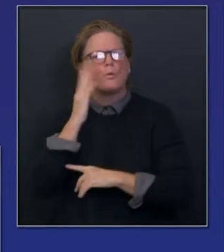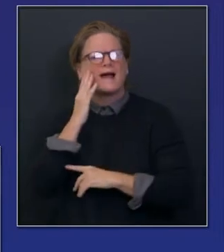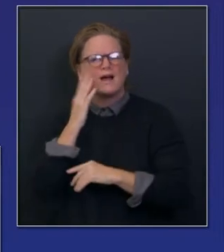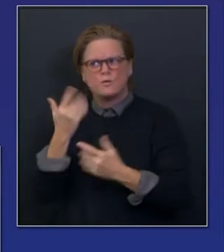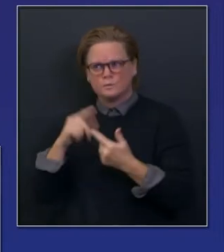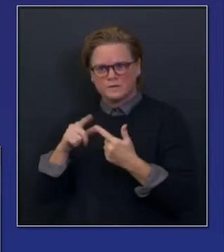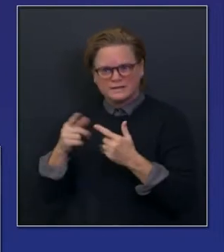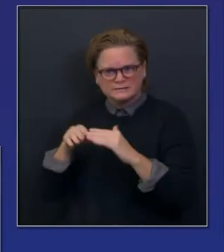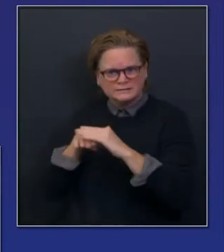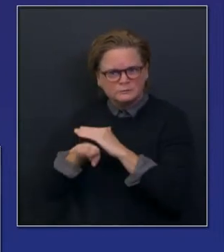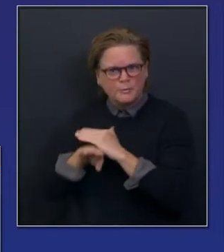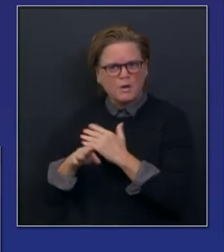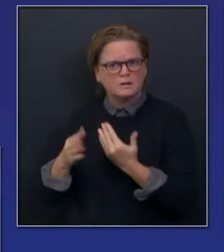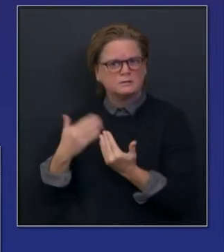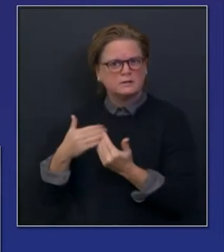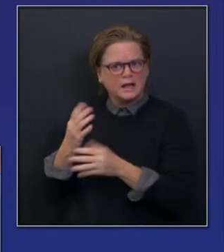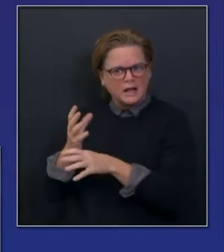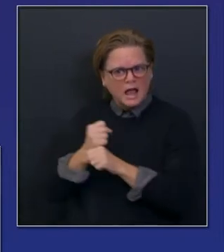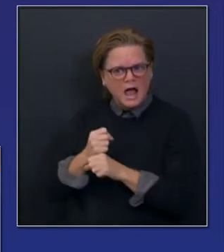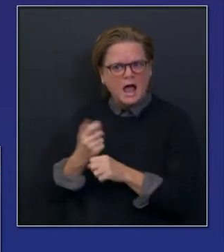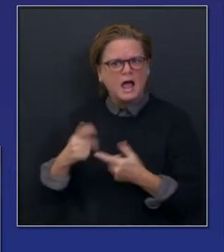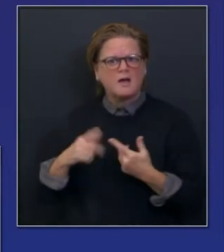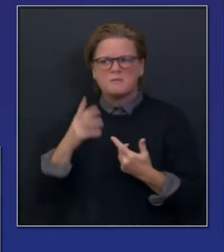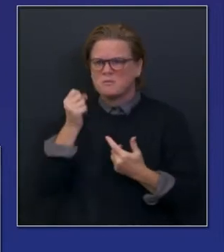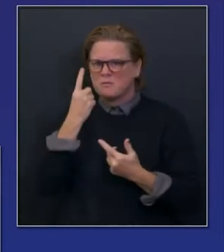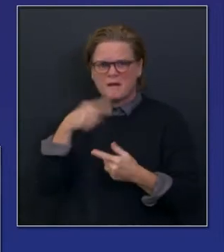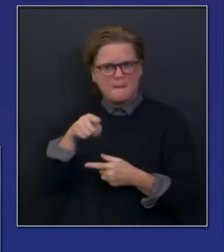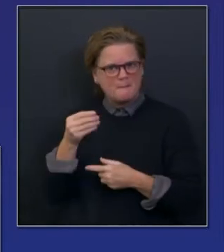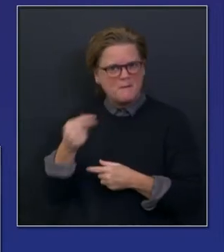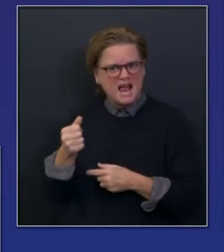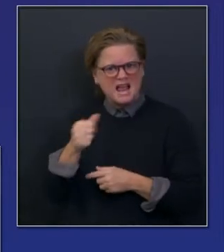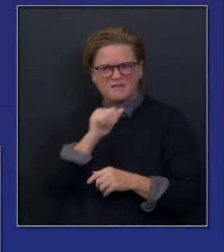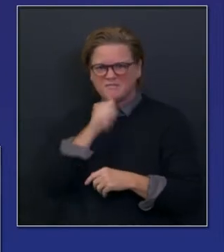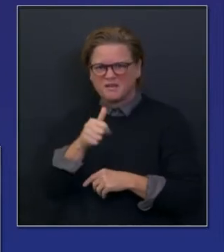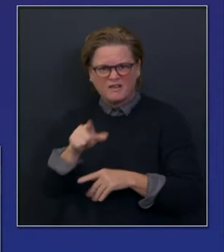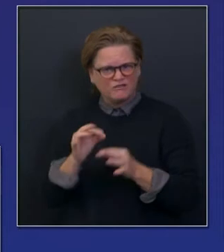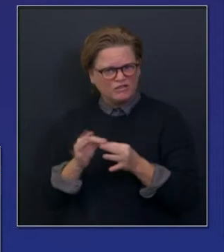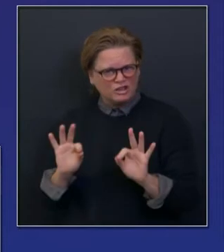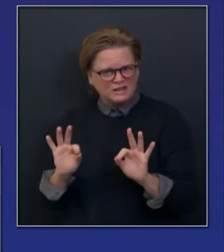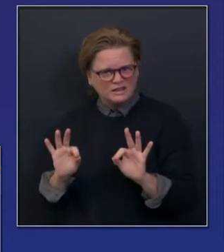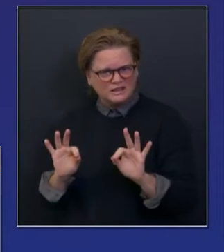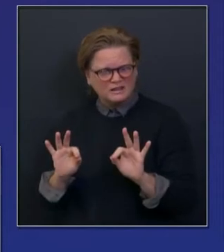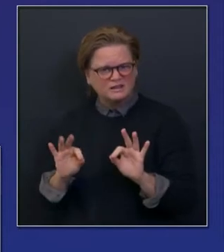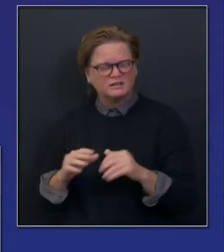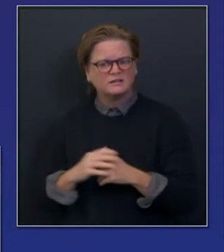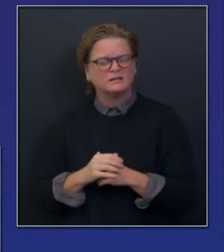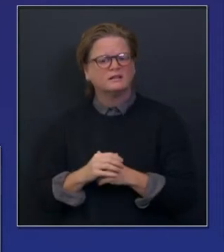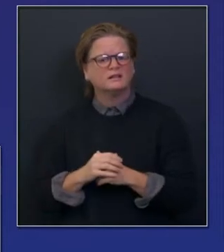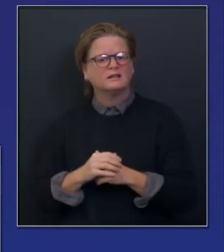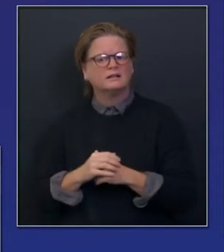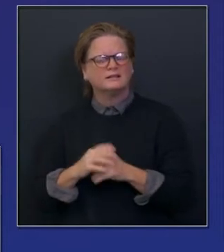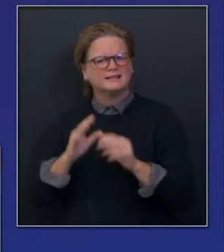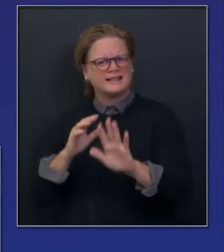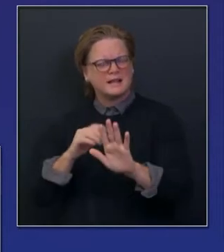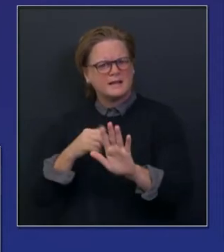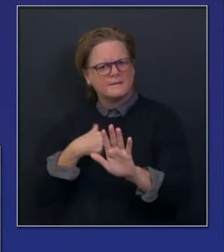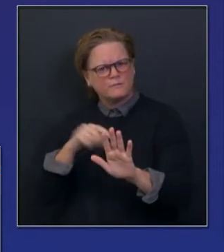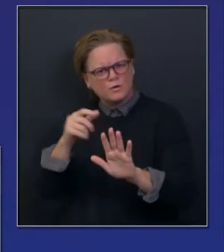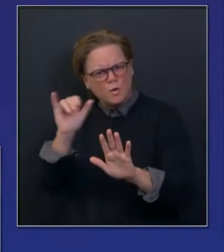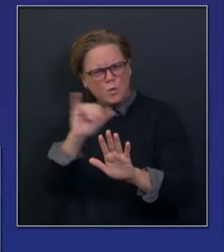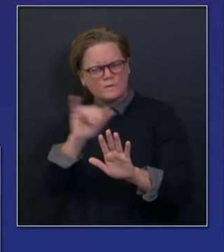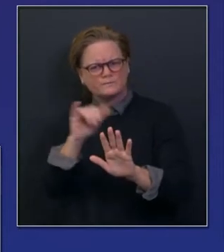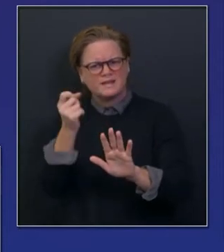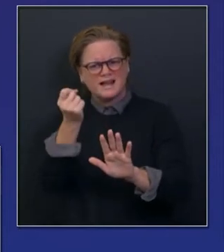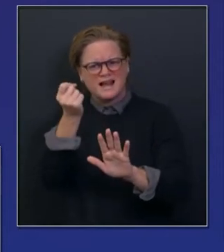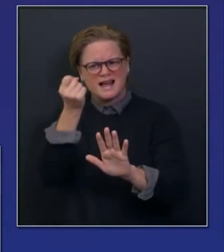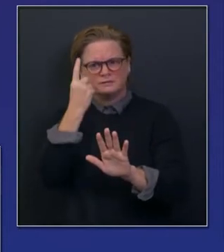del acceso a esta vacuna sin costo para ellos y también para que entiendan la eficacia y